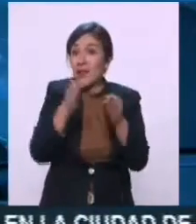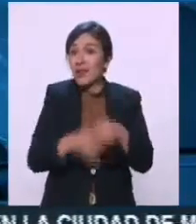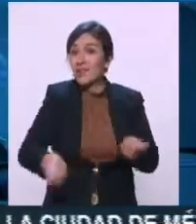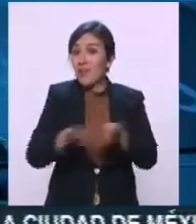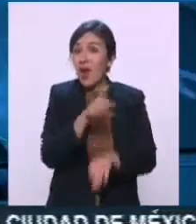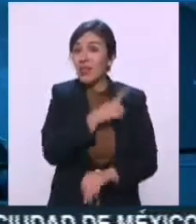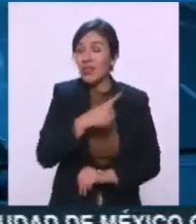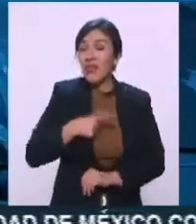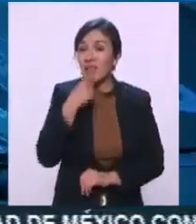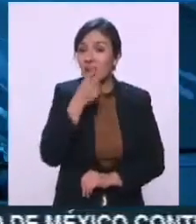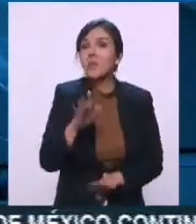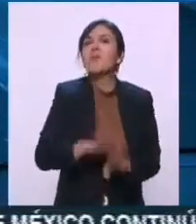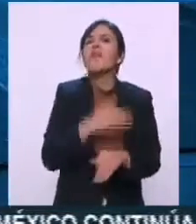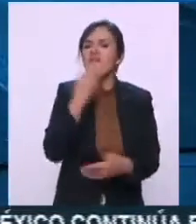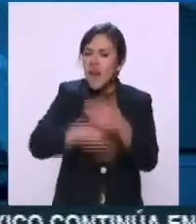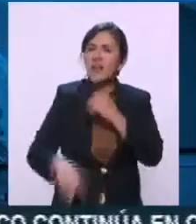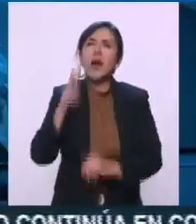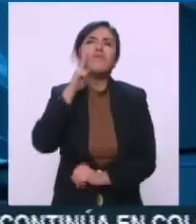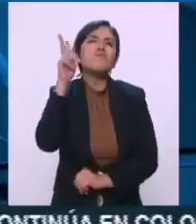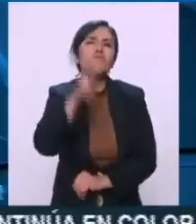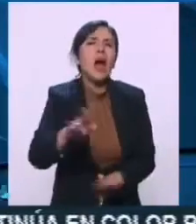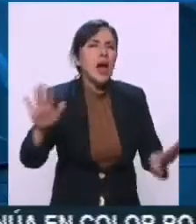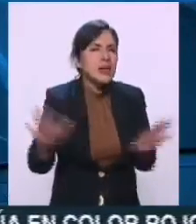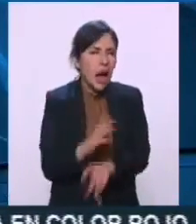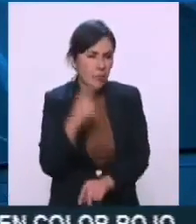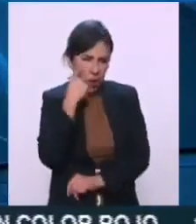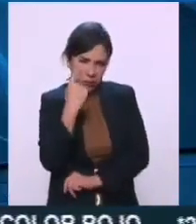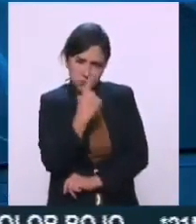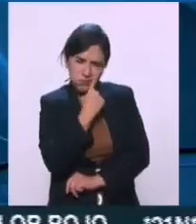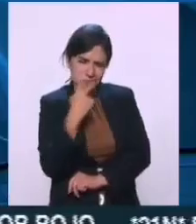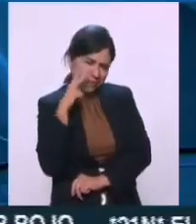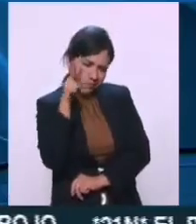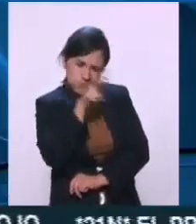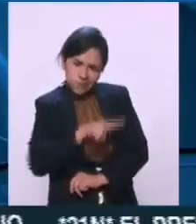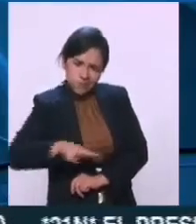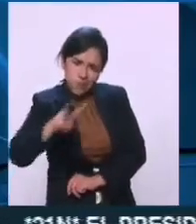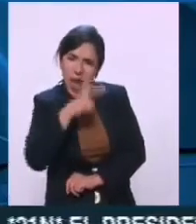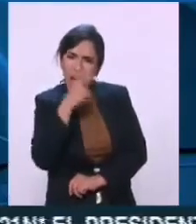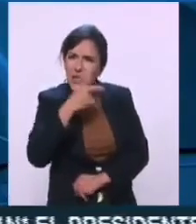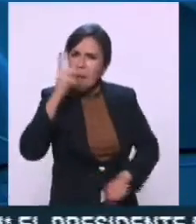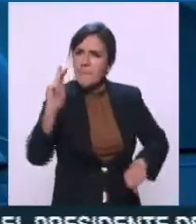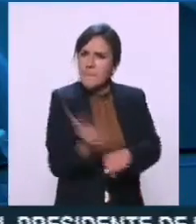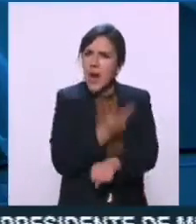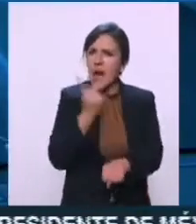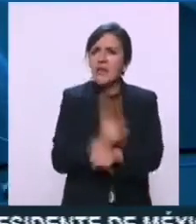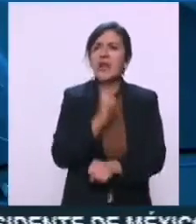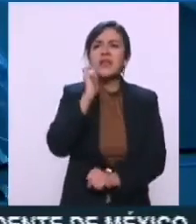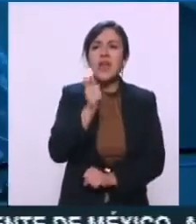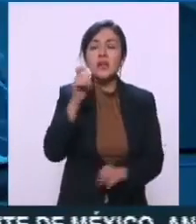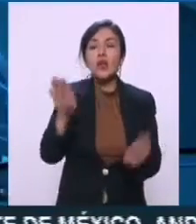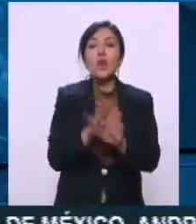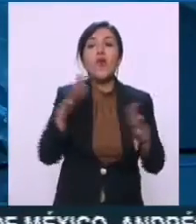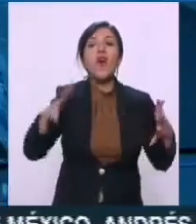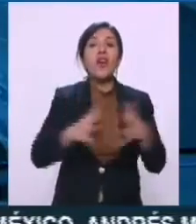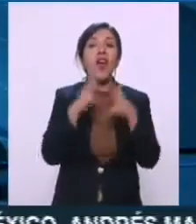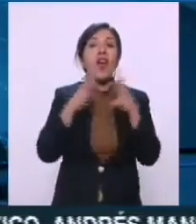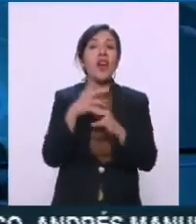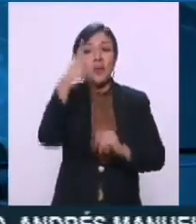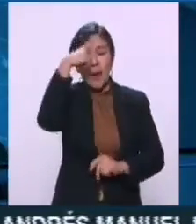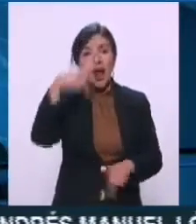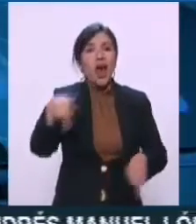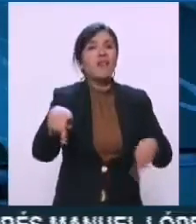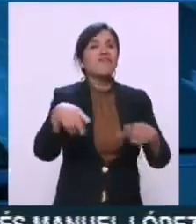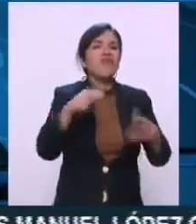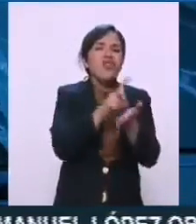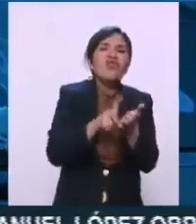mencionarlo, porque tenemos que mirar desde otra perspectiva estos eventos, estos hechos ligados a la guerra del narcotráfico y